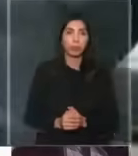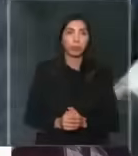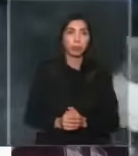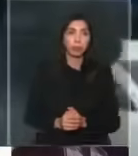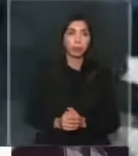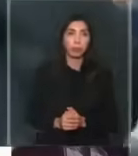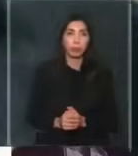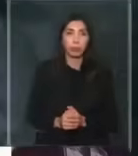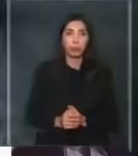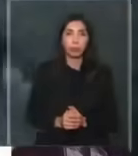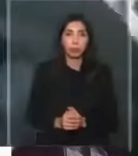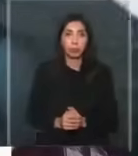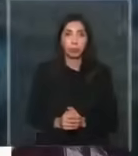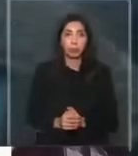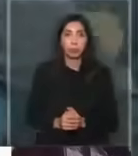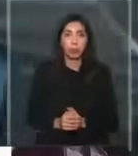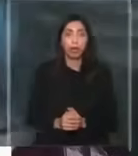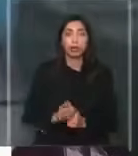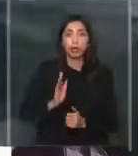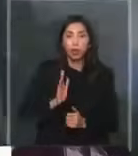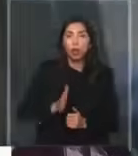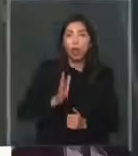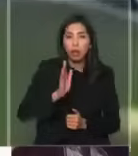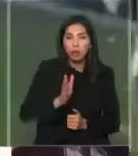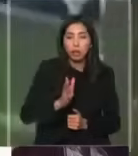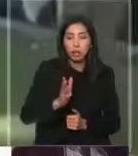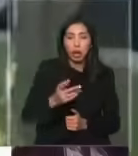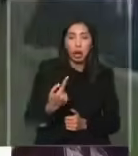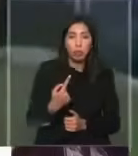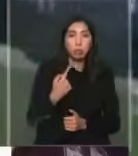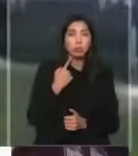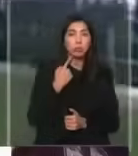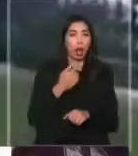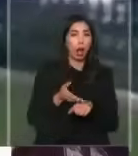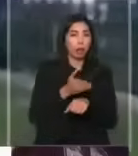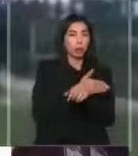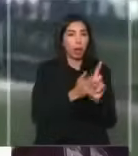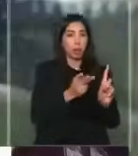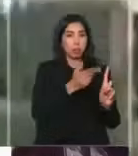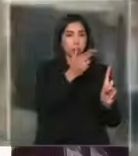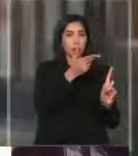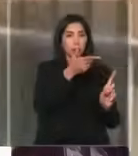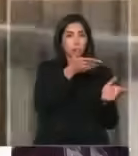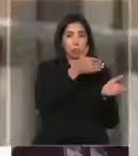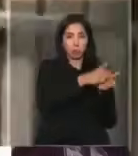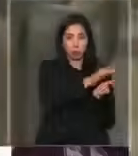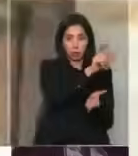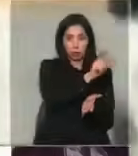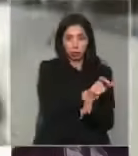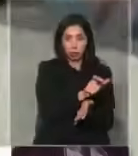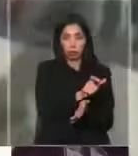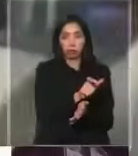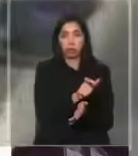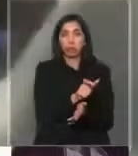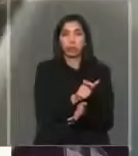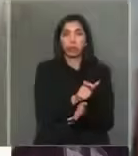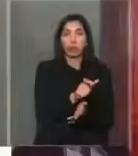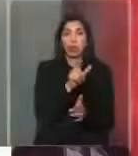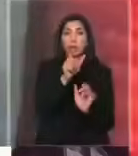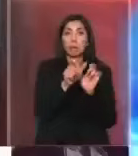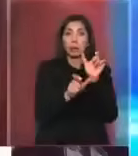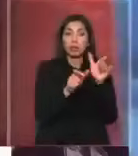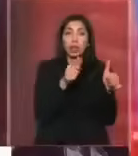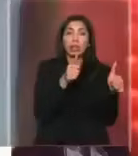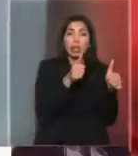Pero más allá de eso, todavía resuenan los efectos de este crimen por encargo. Los cercanos a la víctima de este homicidio